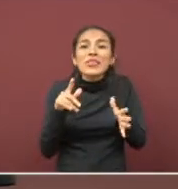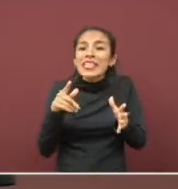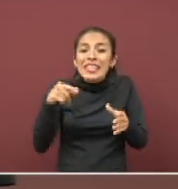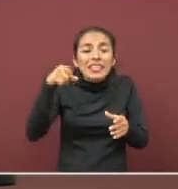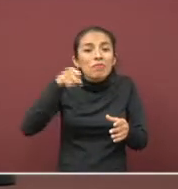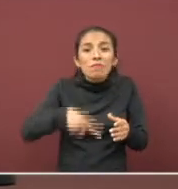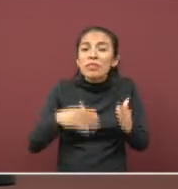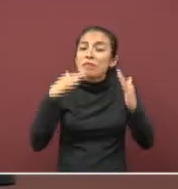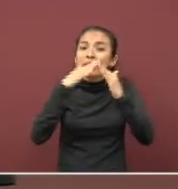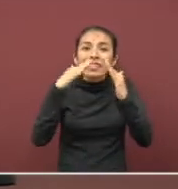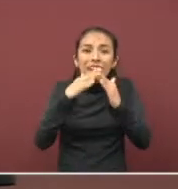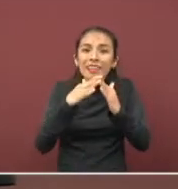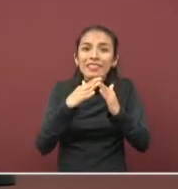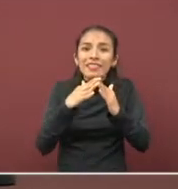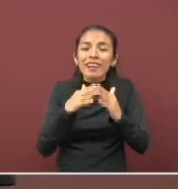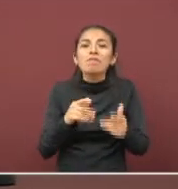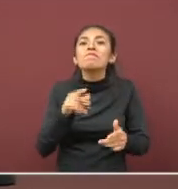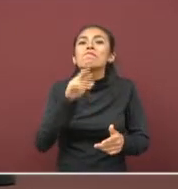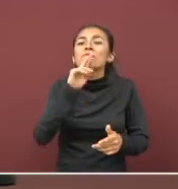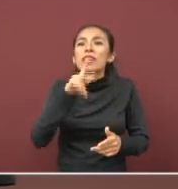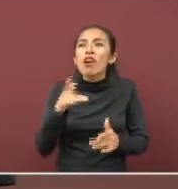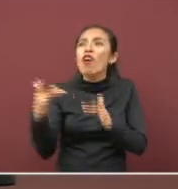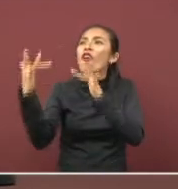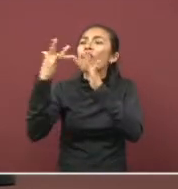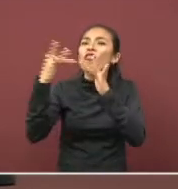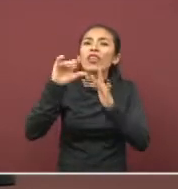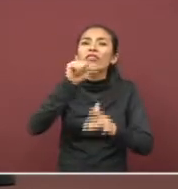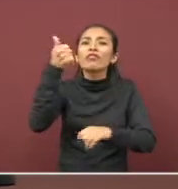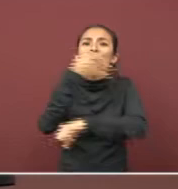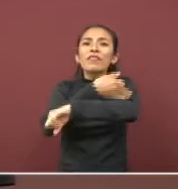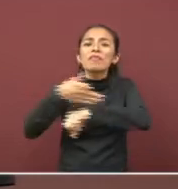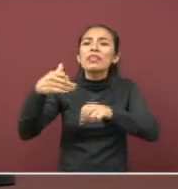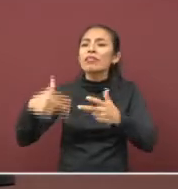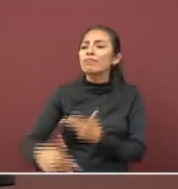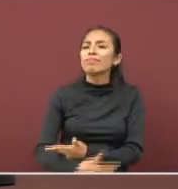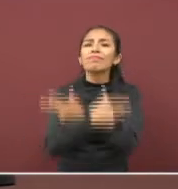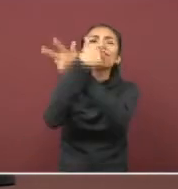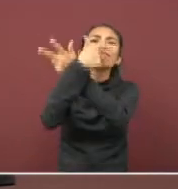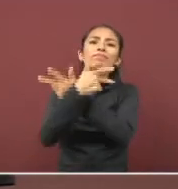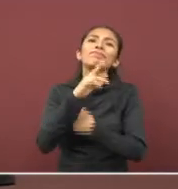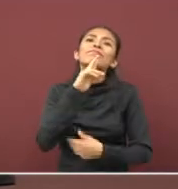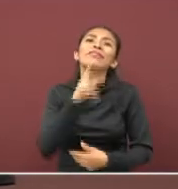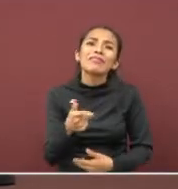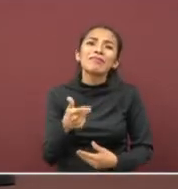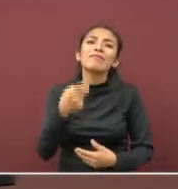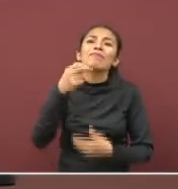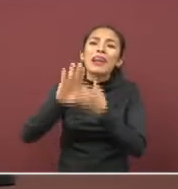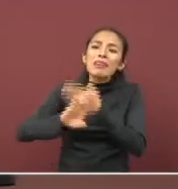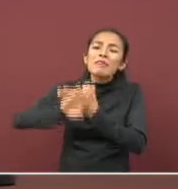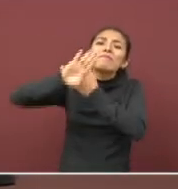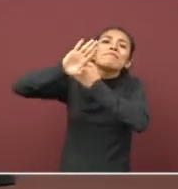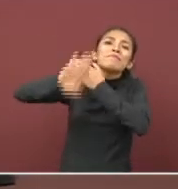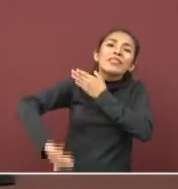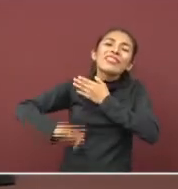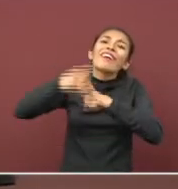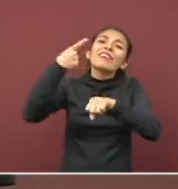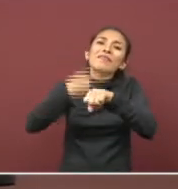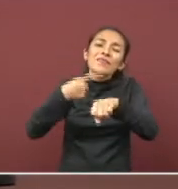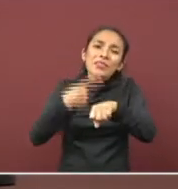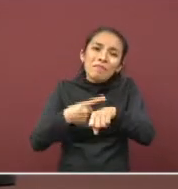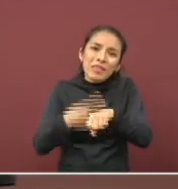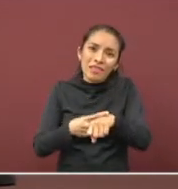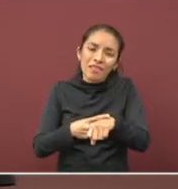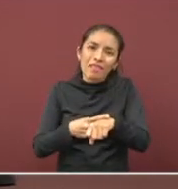de manera virtual y con eso seguramente van a prevenir que sus seres más queridos contraigan